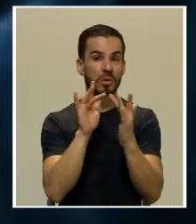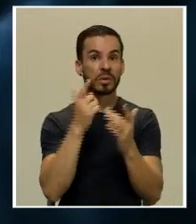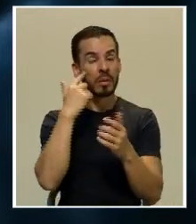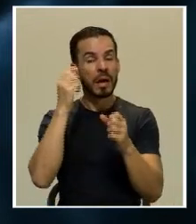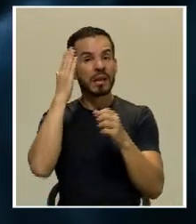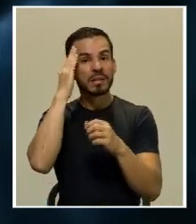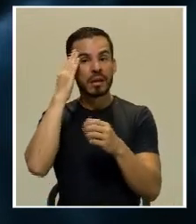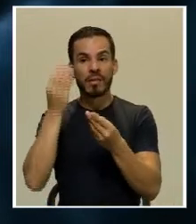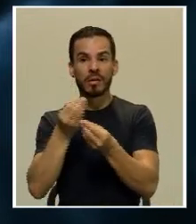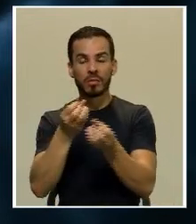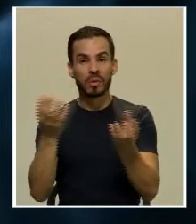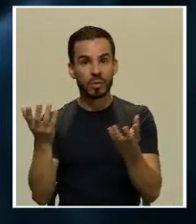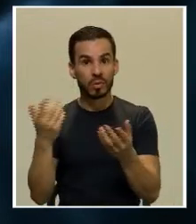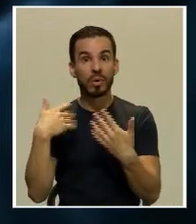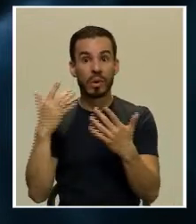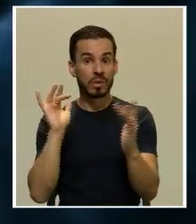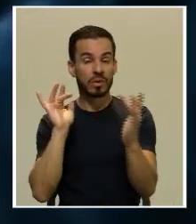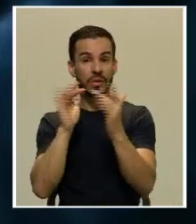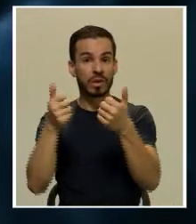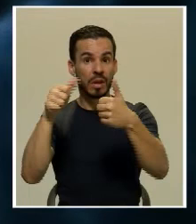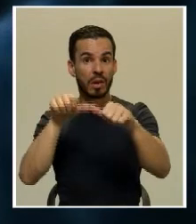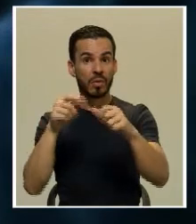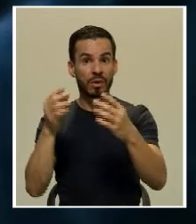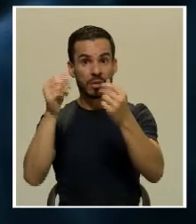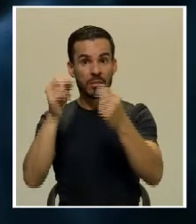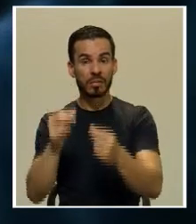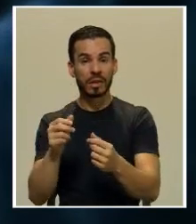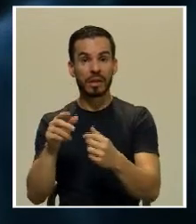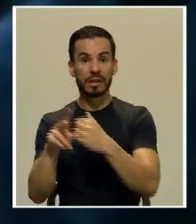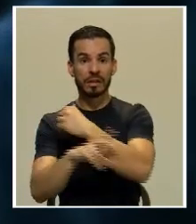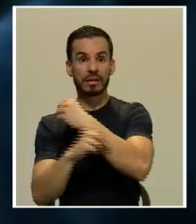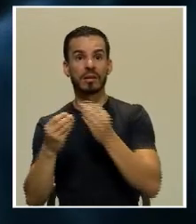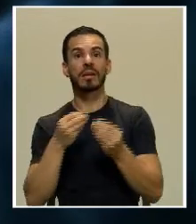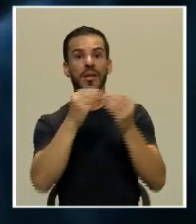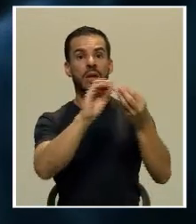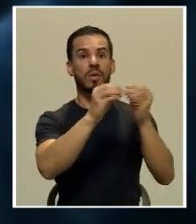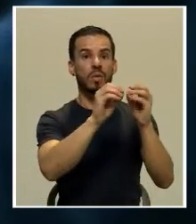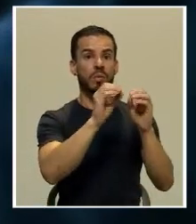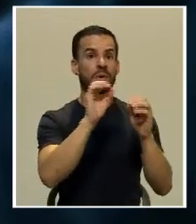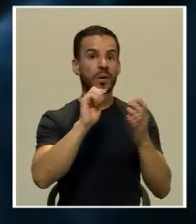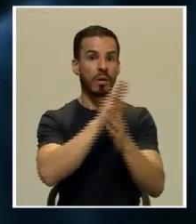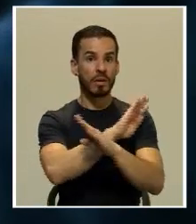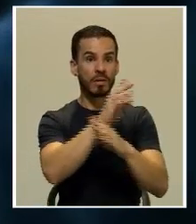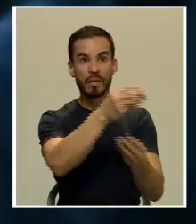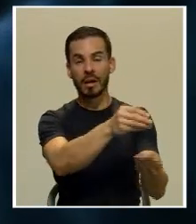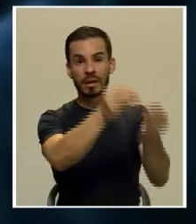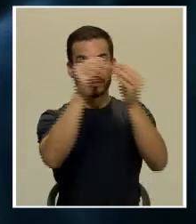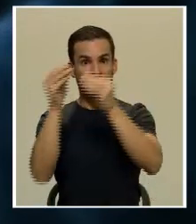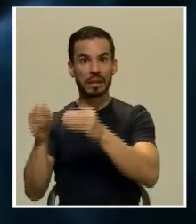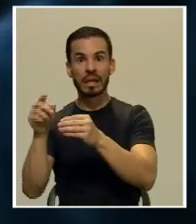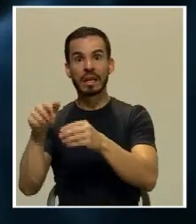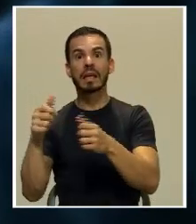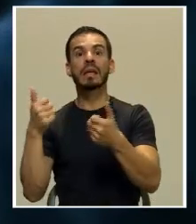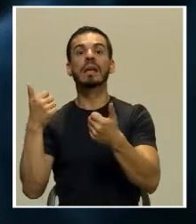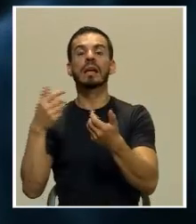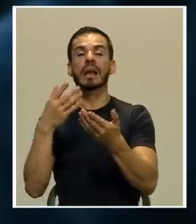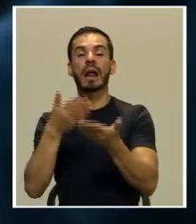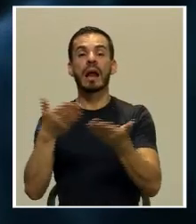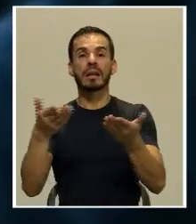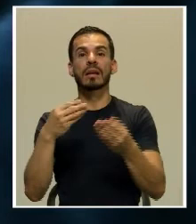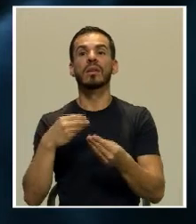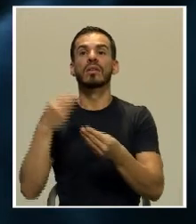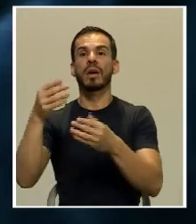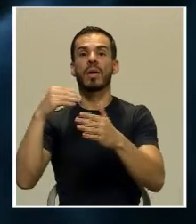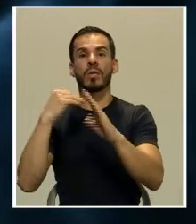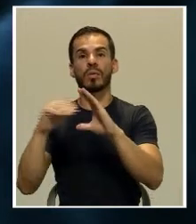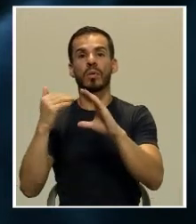contacta para saber del producto. Cuando se ponen de acuerdo con el precio, el estafador le envía un número de cuenta para que haga la transferencia y quedan en que el artículo le